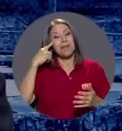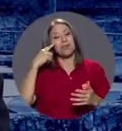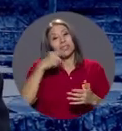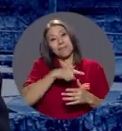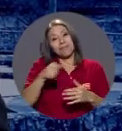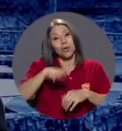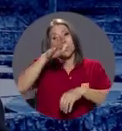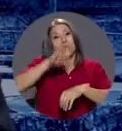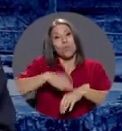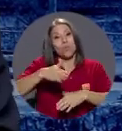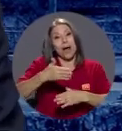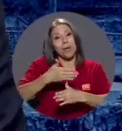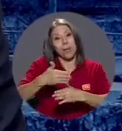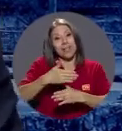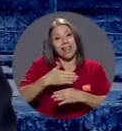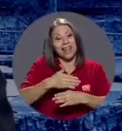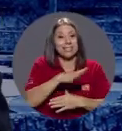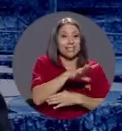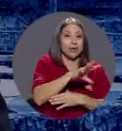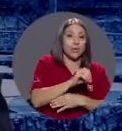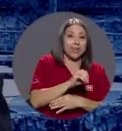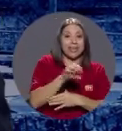coincidimos que una culpa compartida